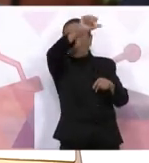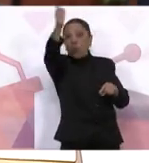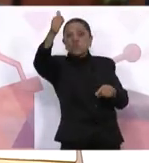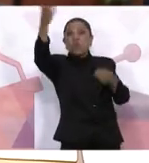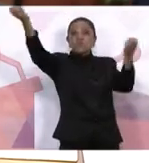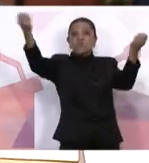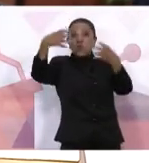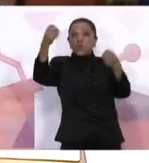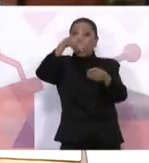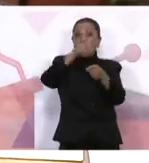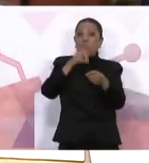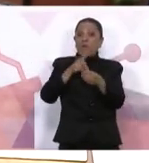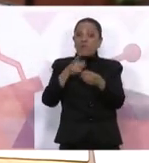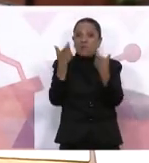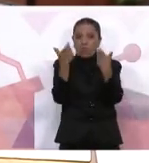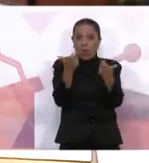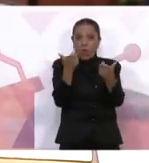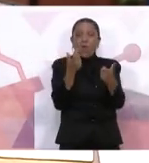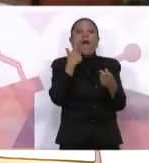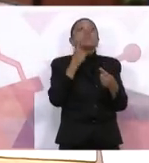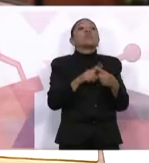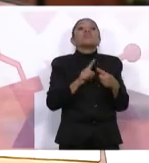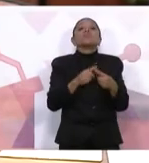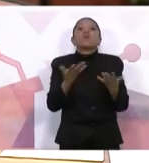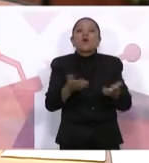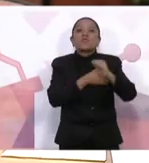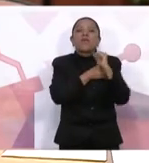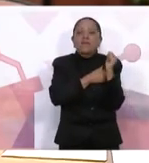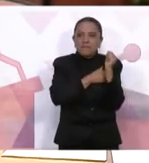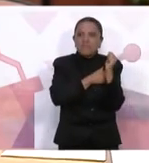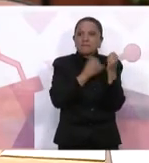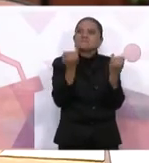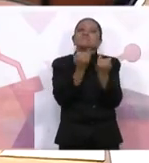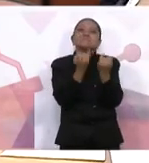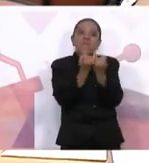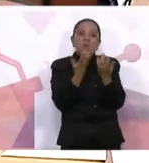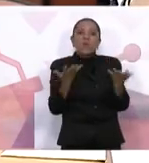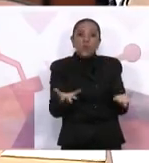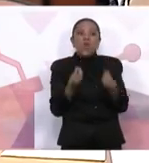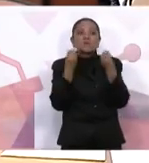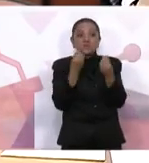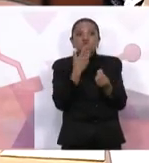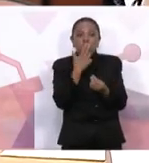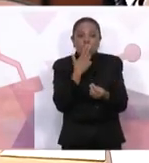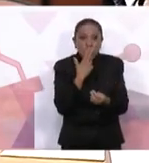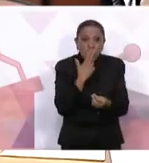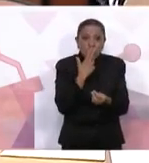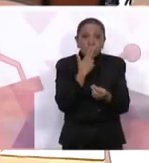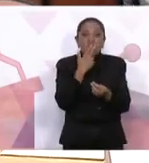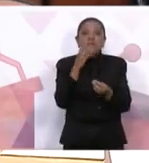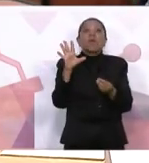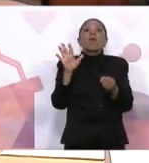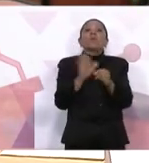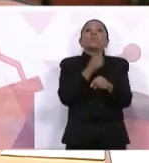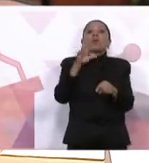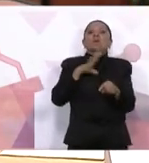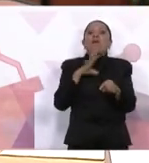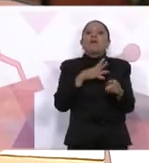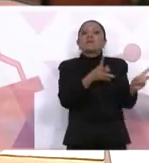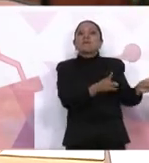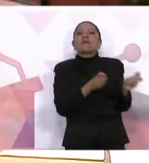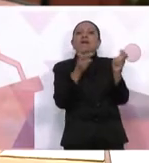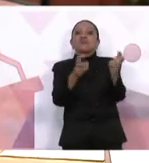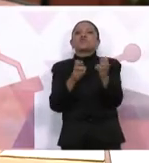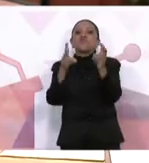revisar también la desviación de recursos que se utilizaron todos sabemos el robo de despensas por parte del gobierno del